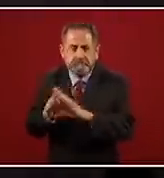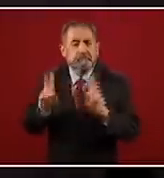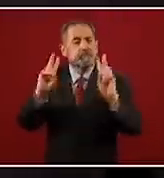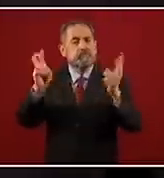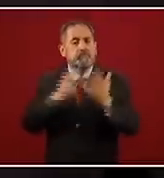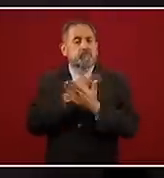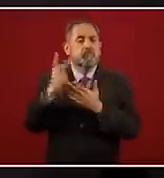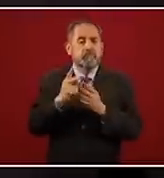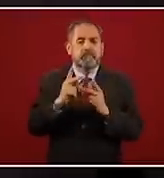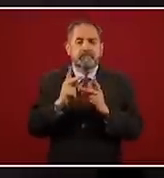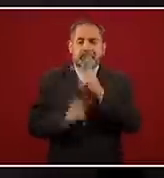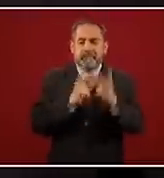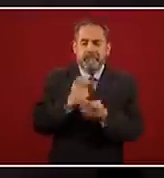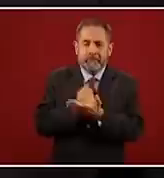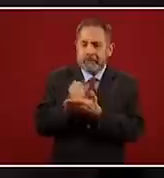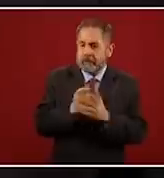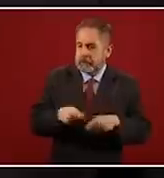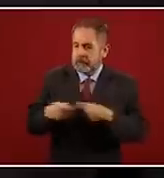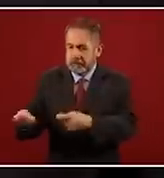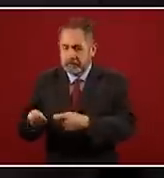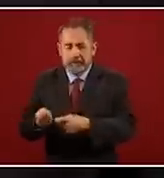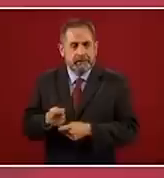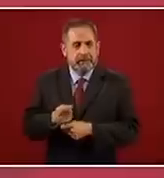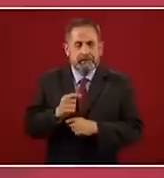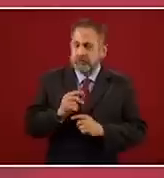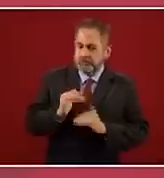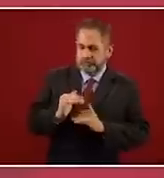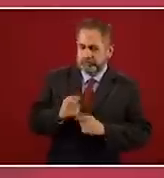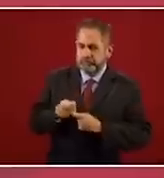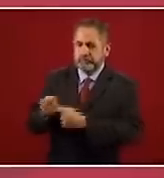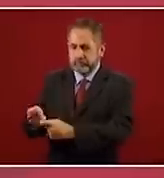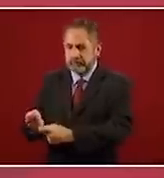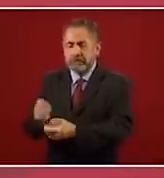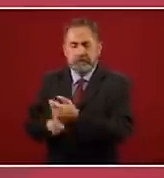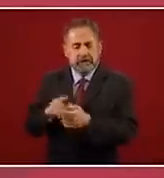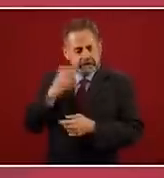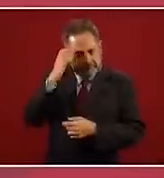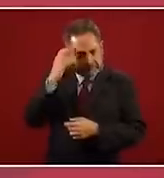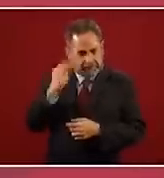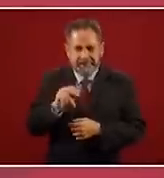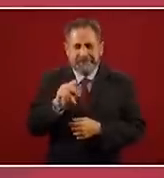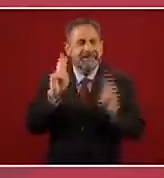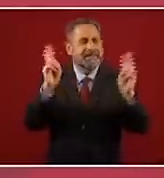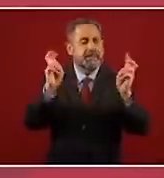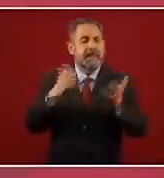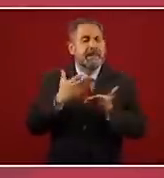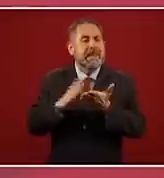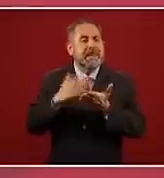de créditos, de pequeños créditos, que se conoce como tandas para el